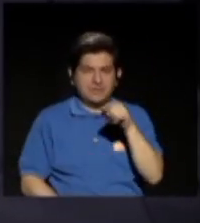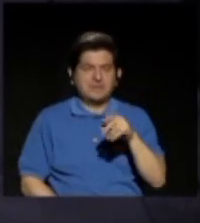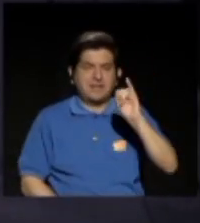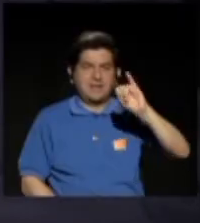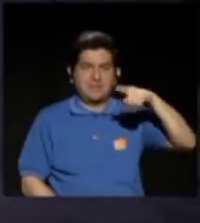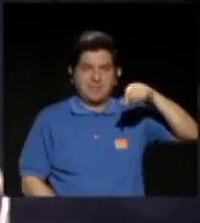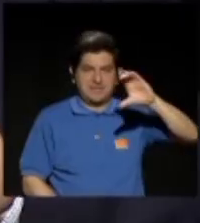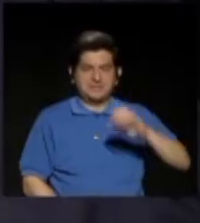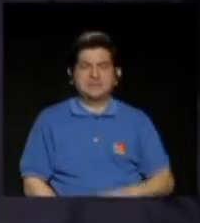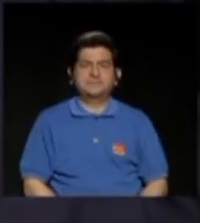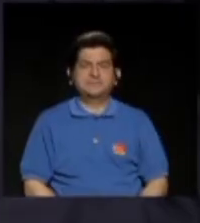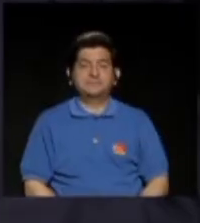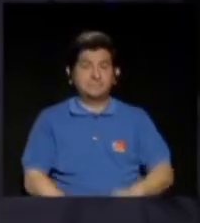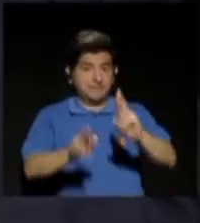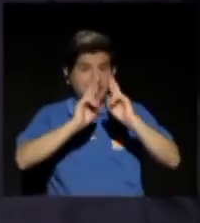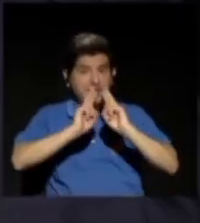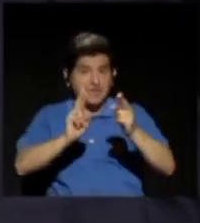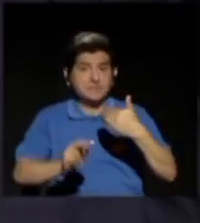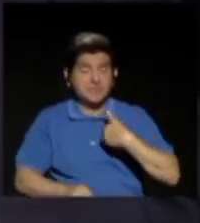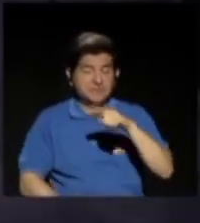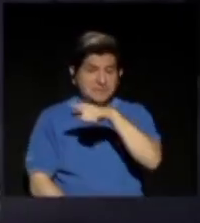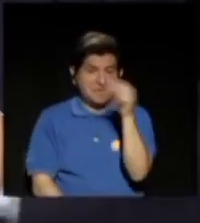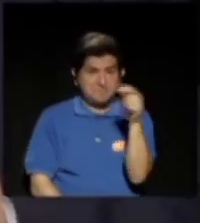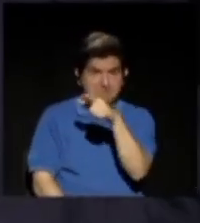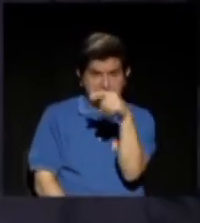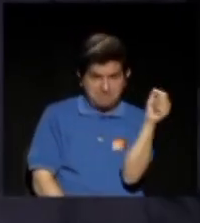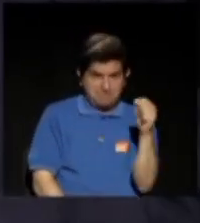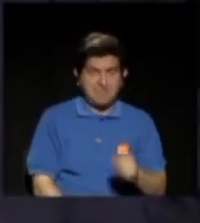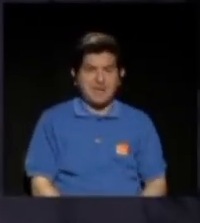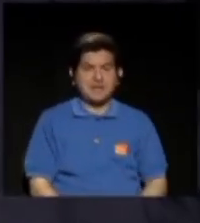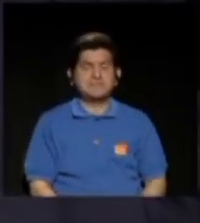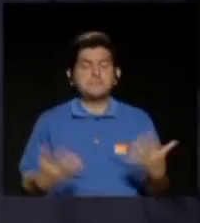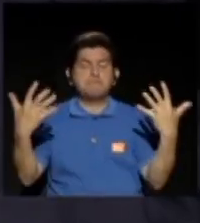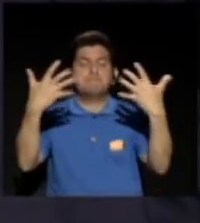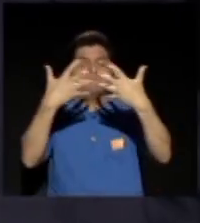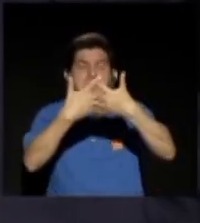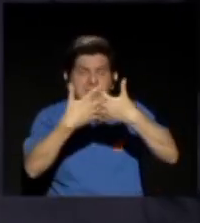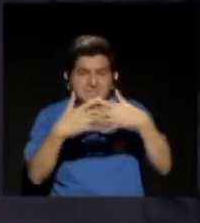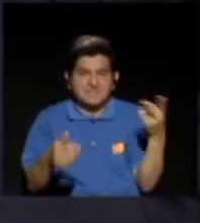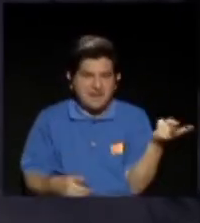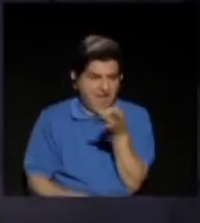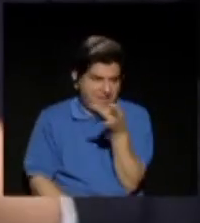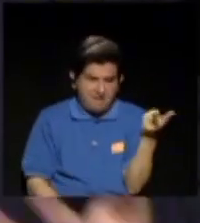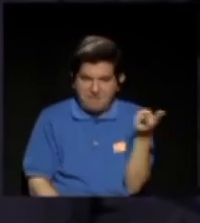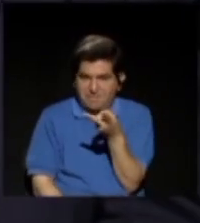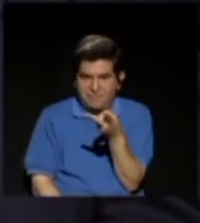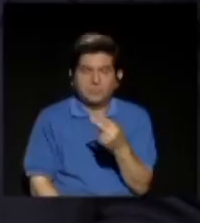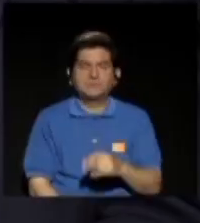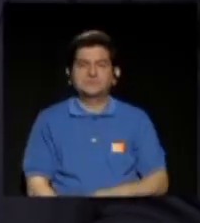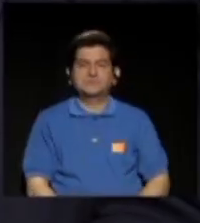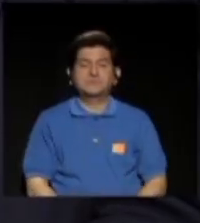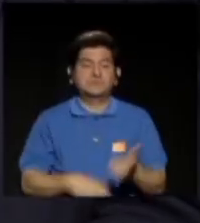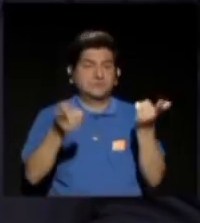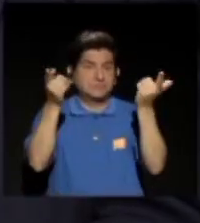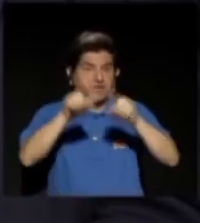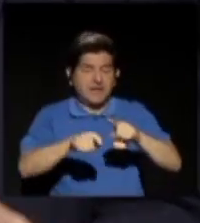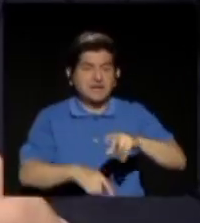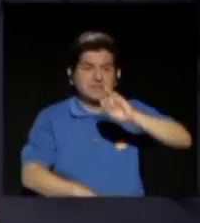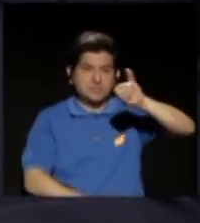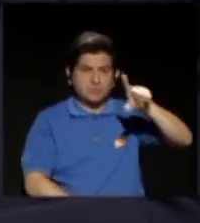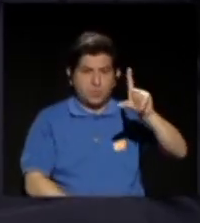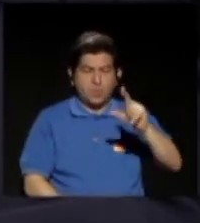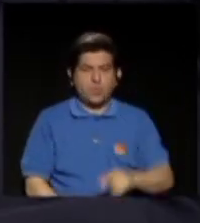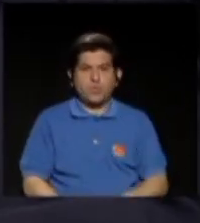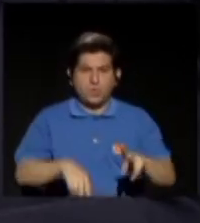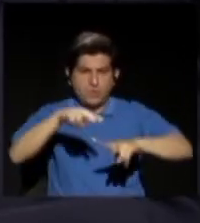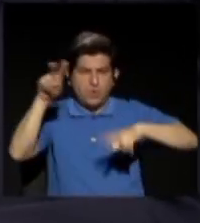Entonces, efectivamente, el resultado que damos mensualmente es una combinación de ambas variables, y en un caso como el del mes de julio, que se dio